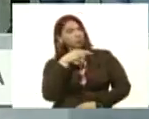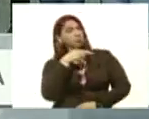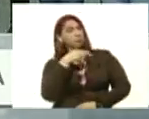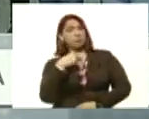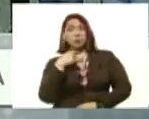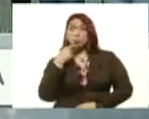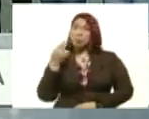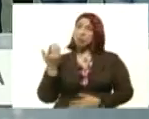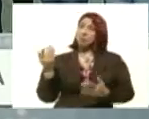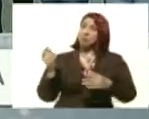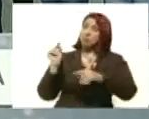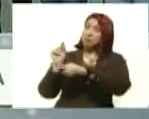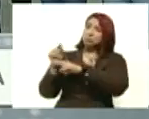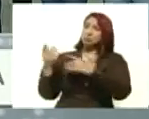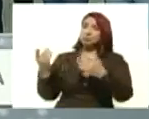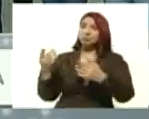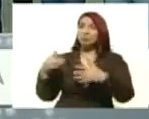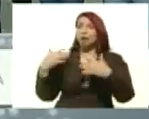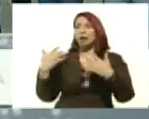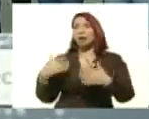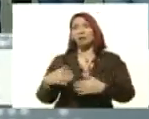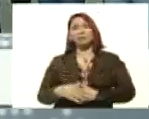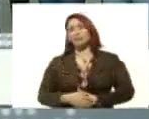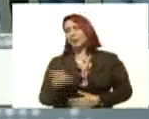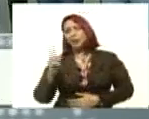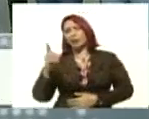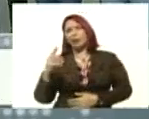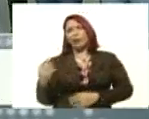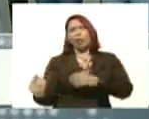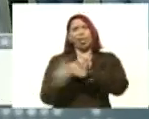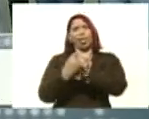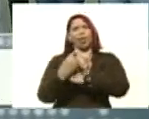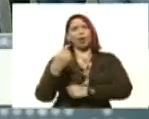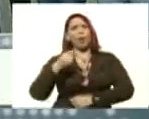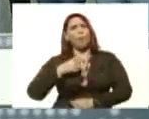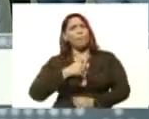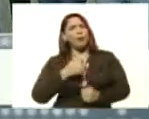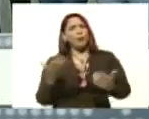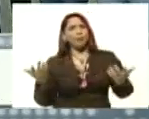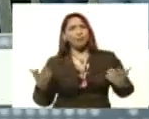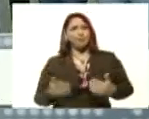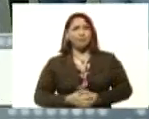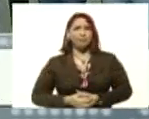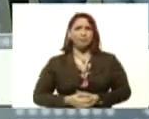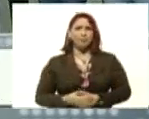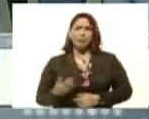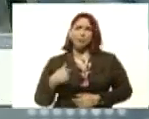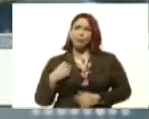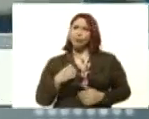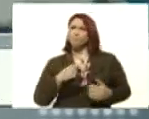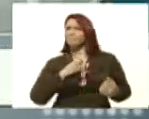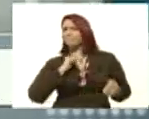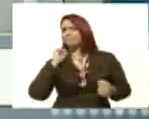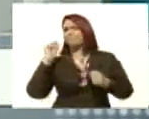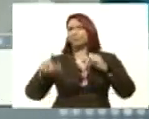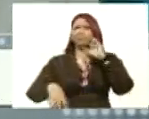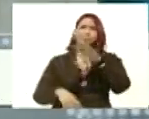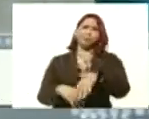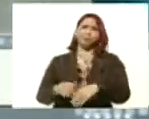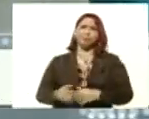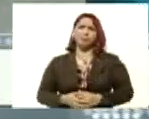la calle, ay papá, no te metas conmigo, compadre, le dije. Yo traigo un camión de piedras, le